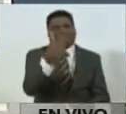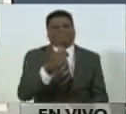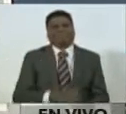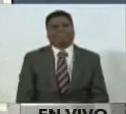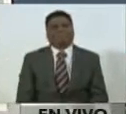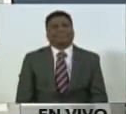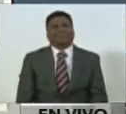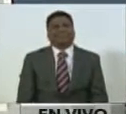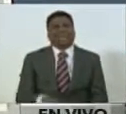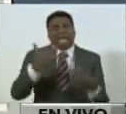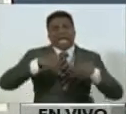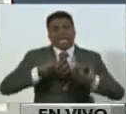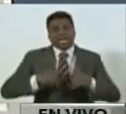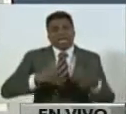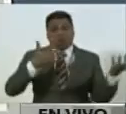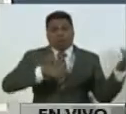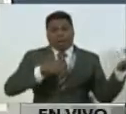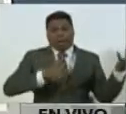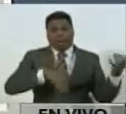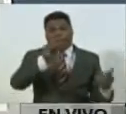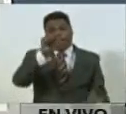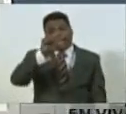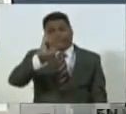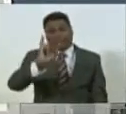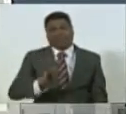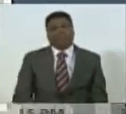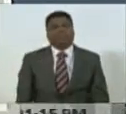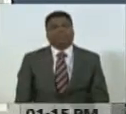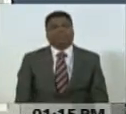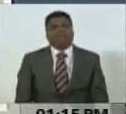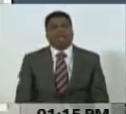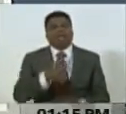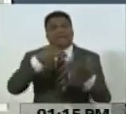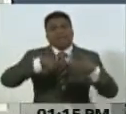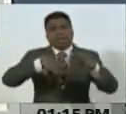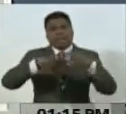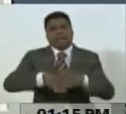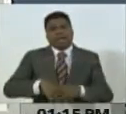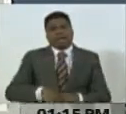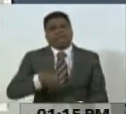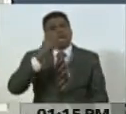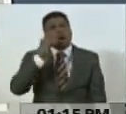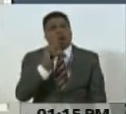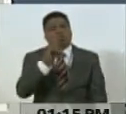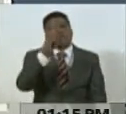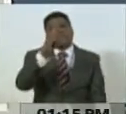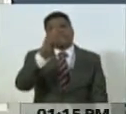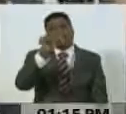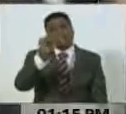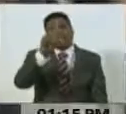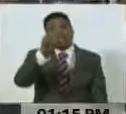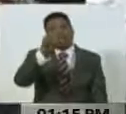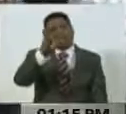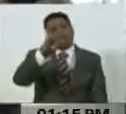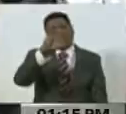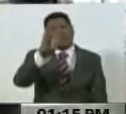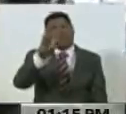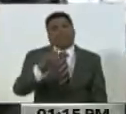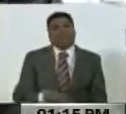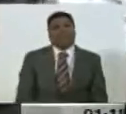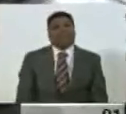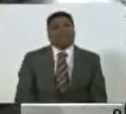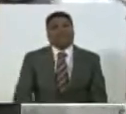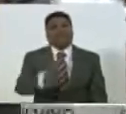Sandino Primera, pero también se encuentra acá en esta marcha, en esta tradicional marcha, David Nieves, luchador social de nuestro país. El